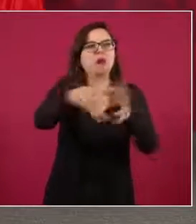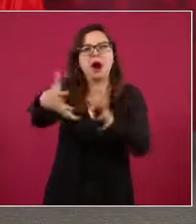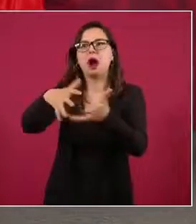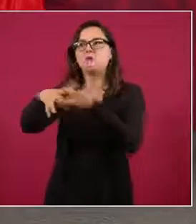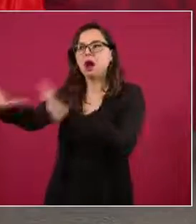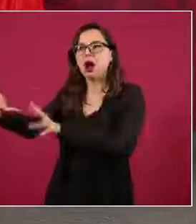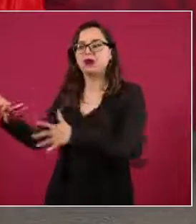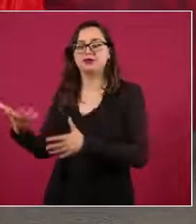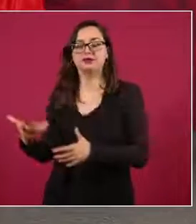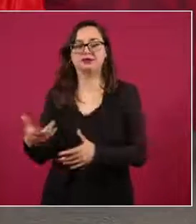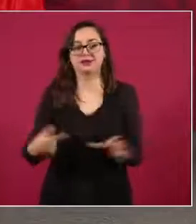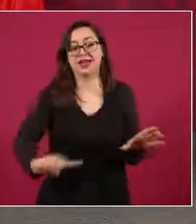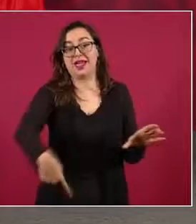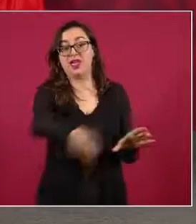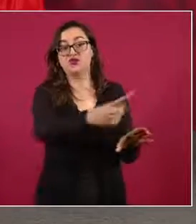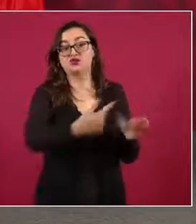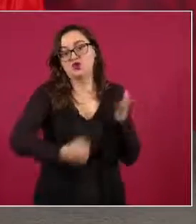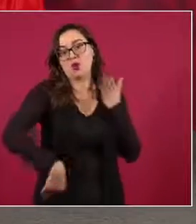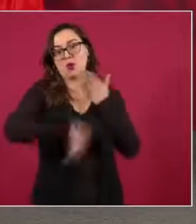prueba.